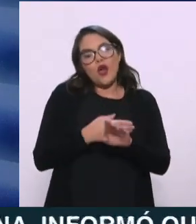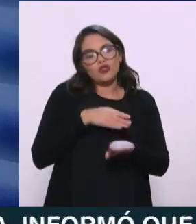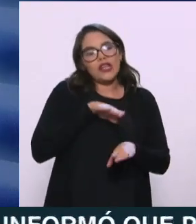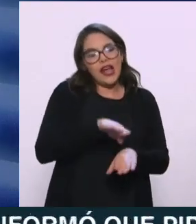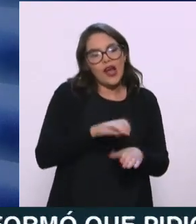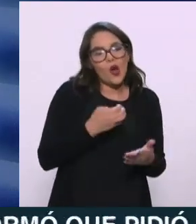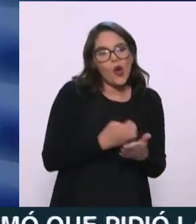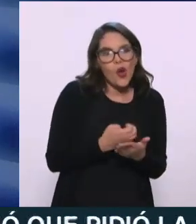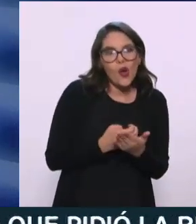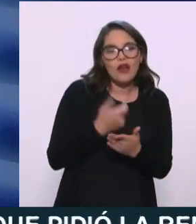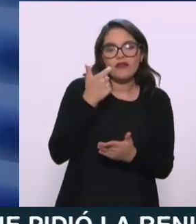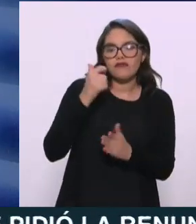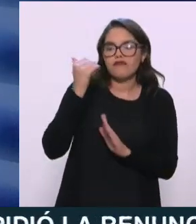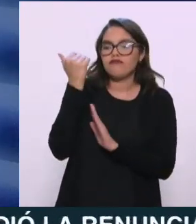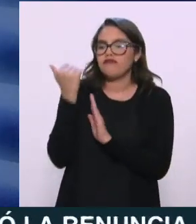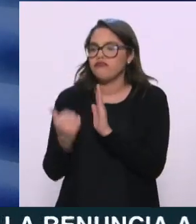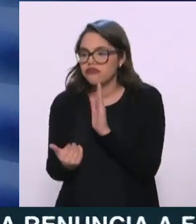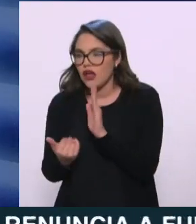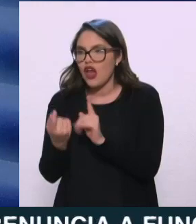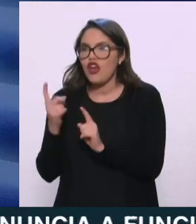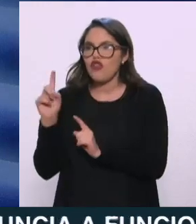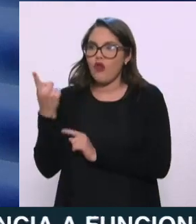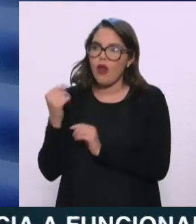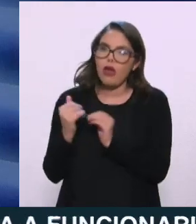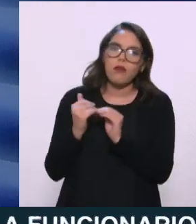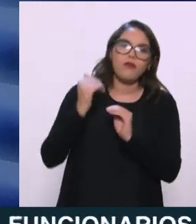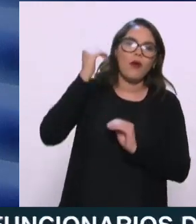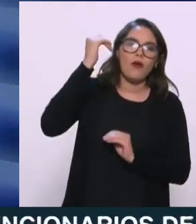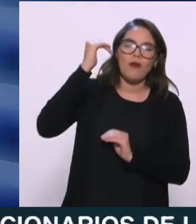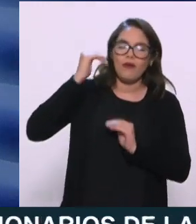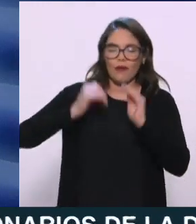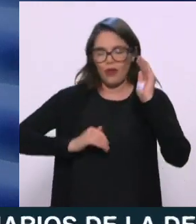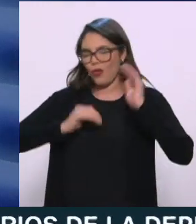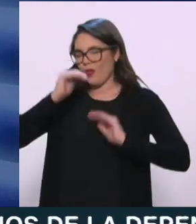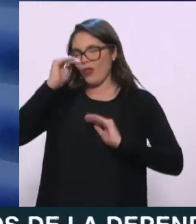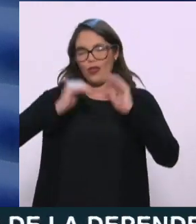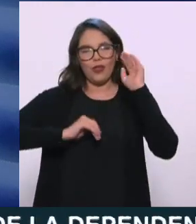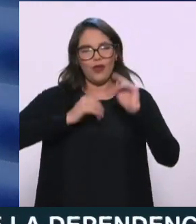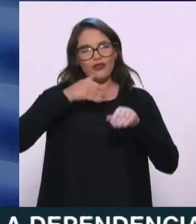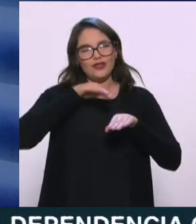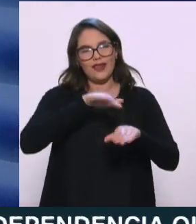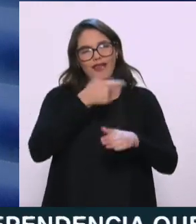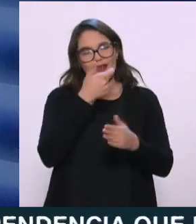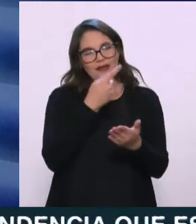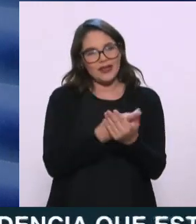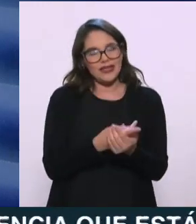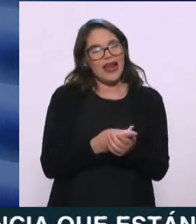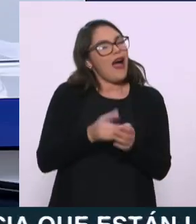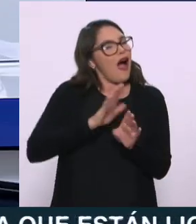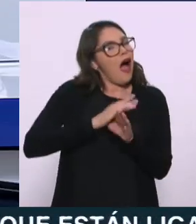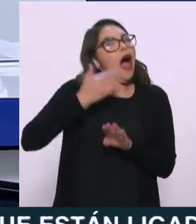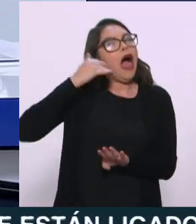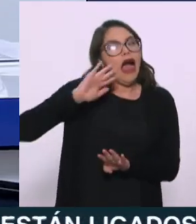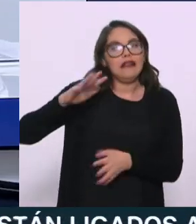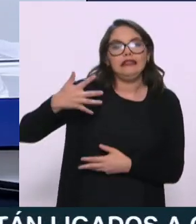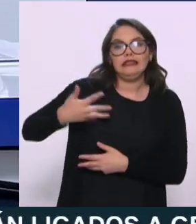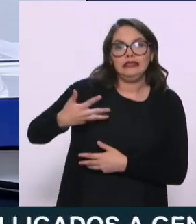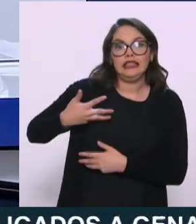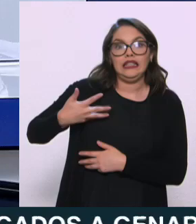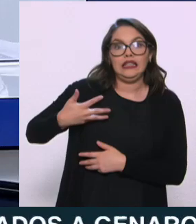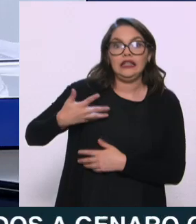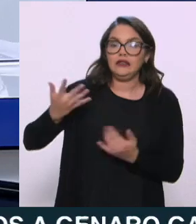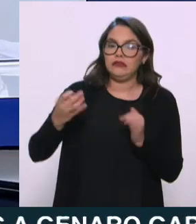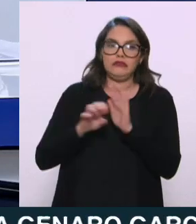Habían caído precios, había subido el dólar, etcétera, etcétera. O sea, este impacto económico ya se estaba viviendo. Y la transmisión también, o sea, ya